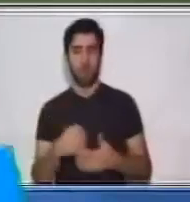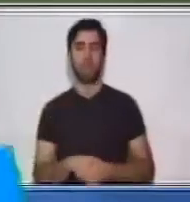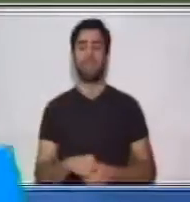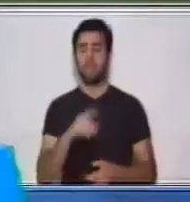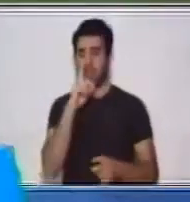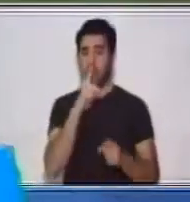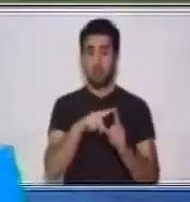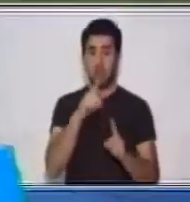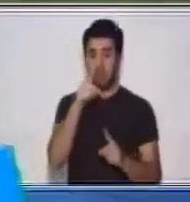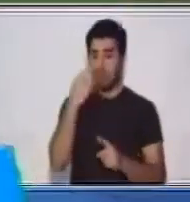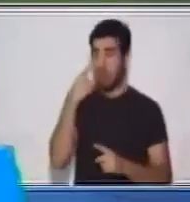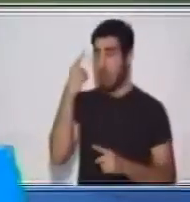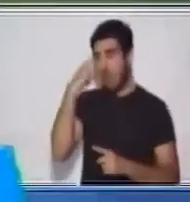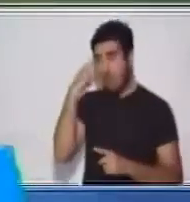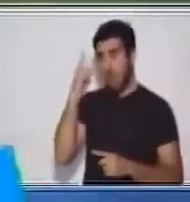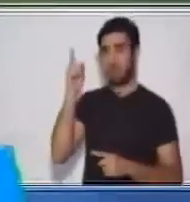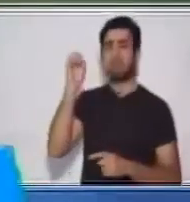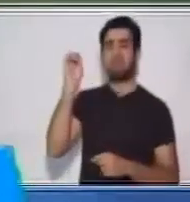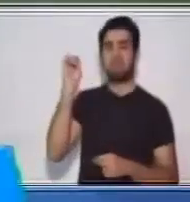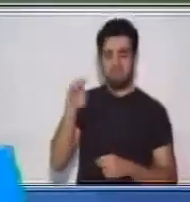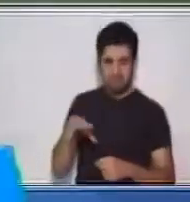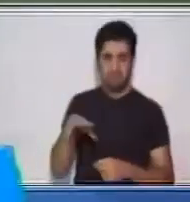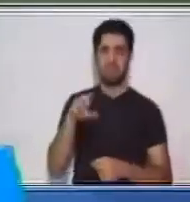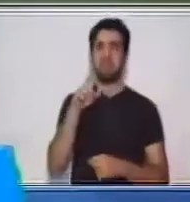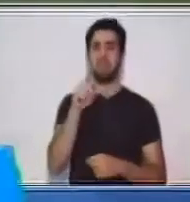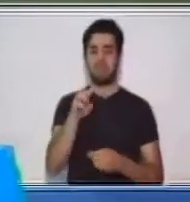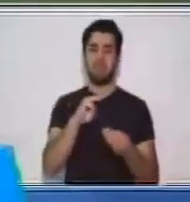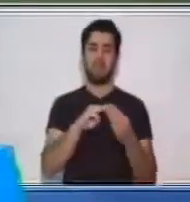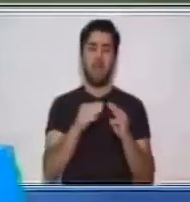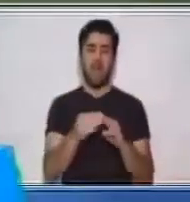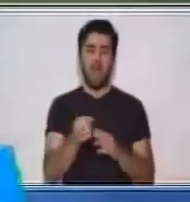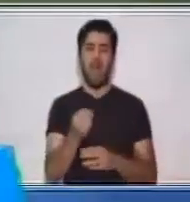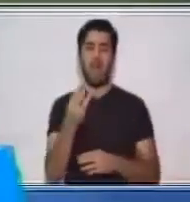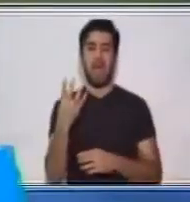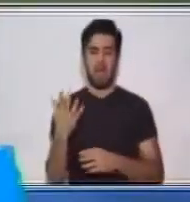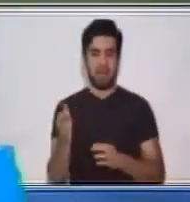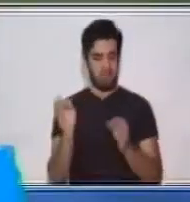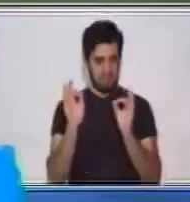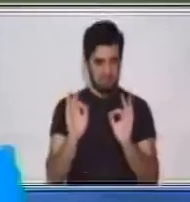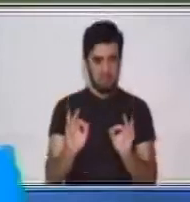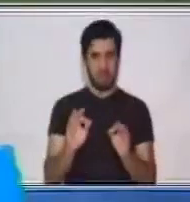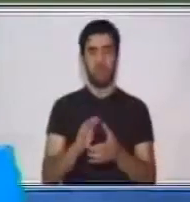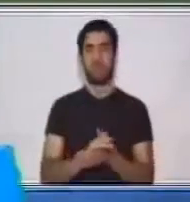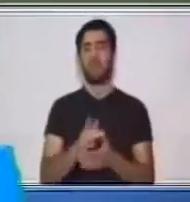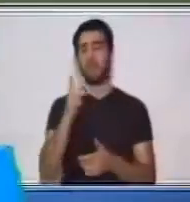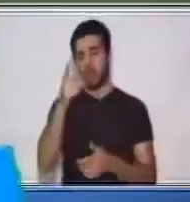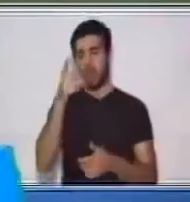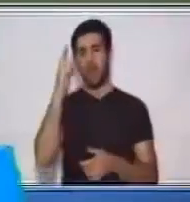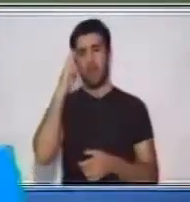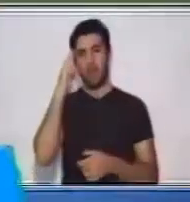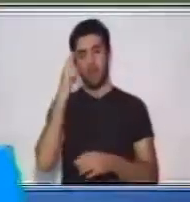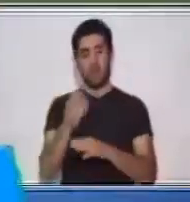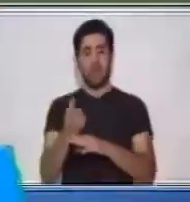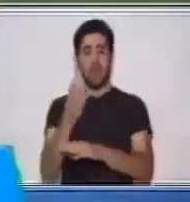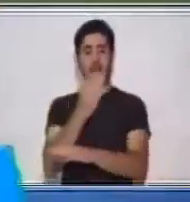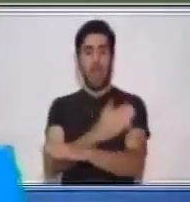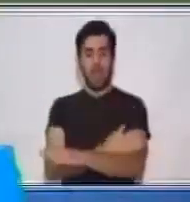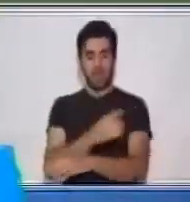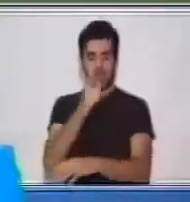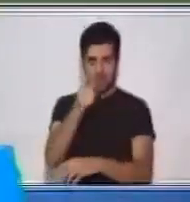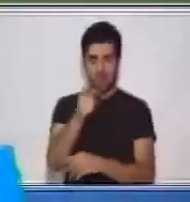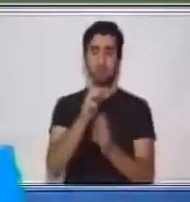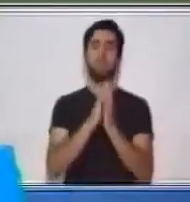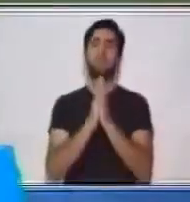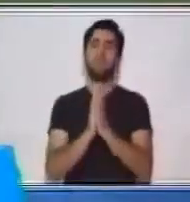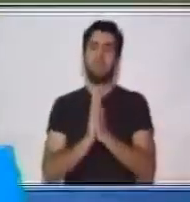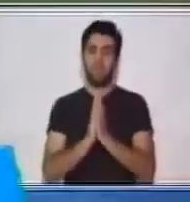la habilidad numérica y el pensamiento lógico. Antes de empezar, te recomiendo laves tus manos